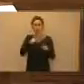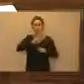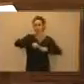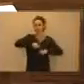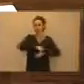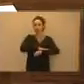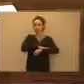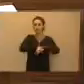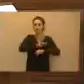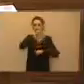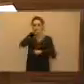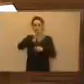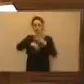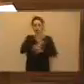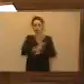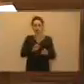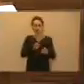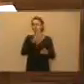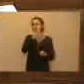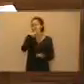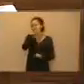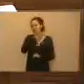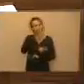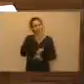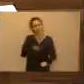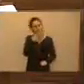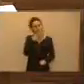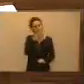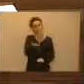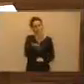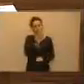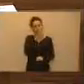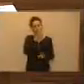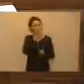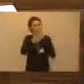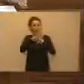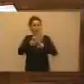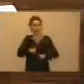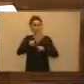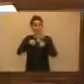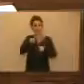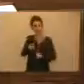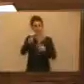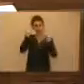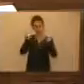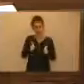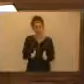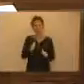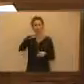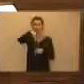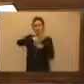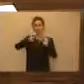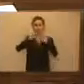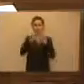socialistas que no lo han hecho, que es una verdadera vergüenza lo que han hecho. Es una verdadera vergüenza gestionar en favor de unas empresas y luego irse a los consejos de administración de esas mismas